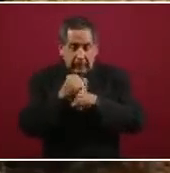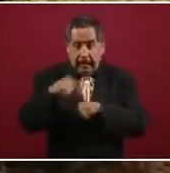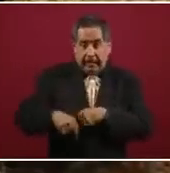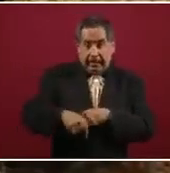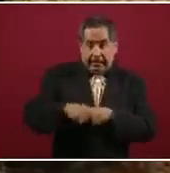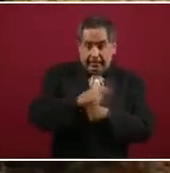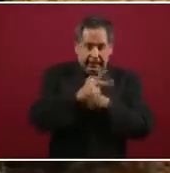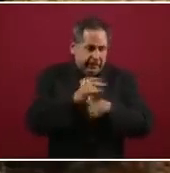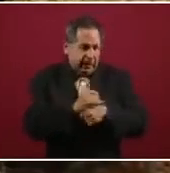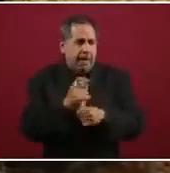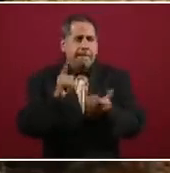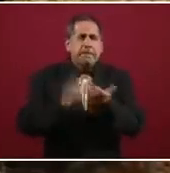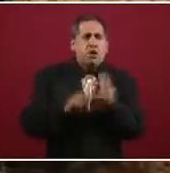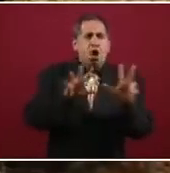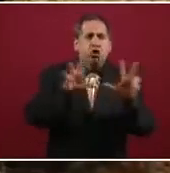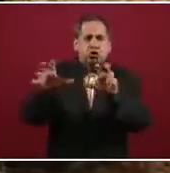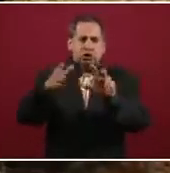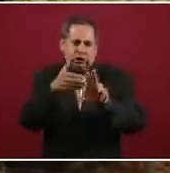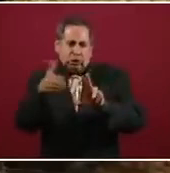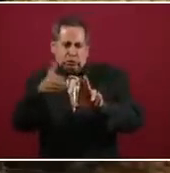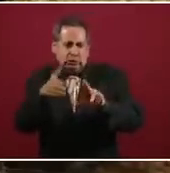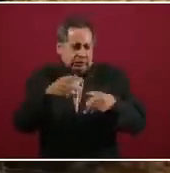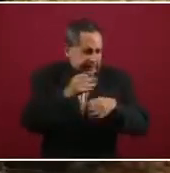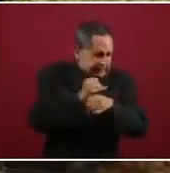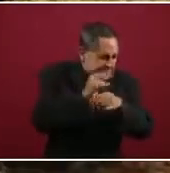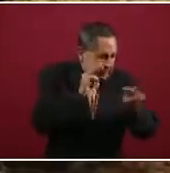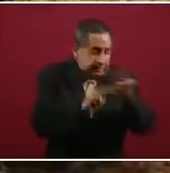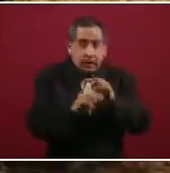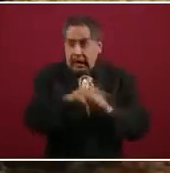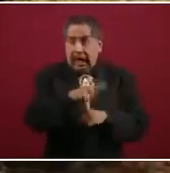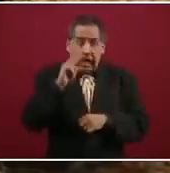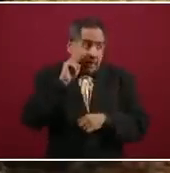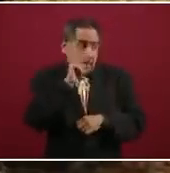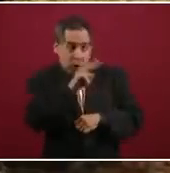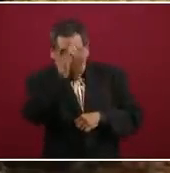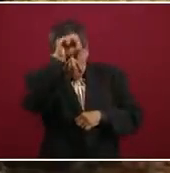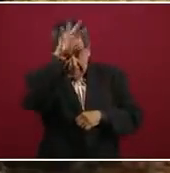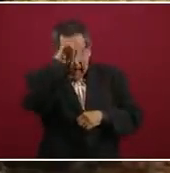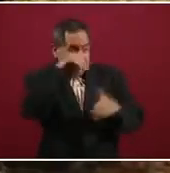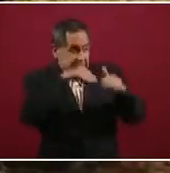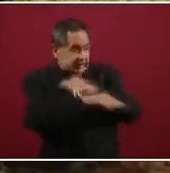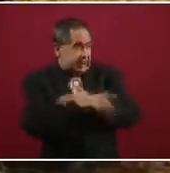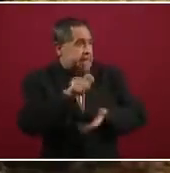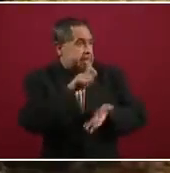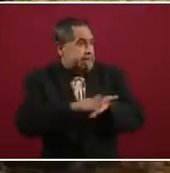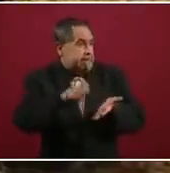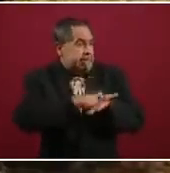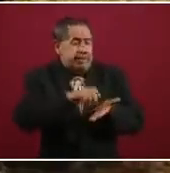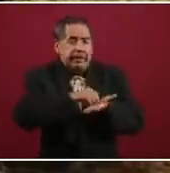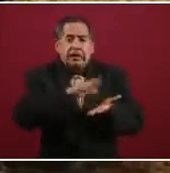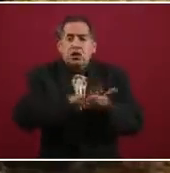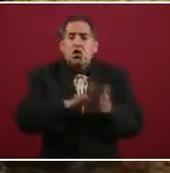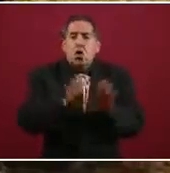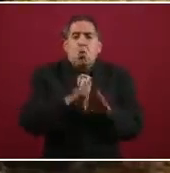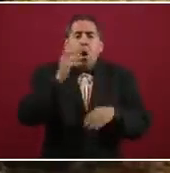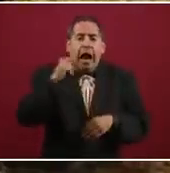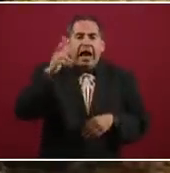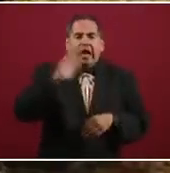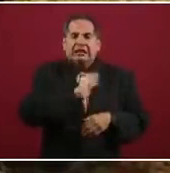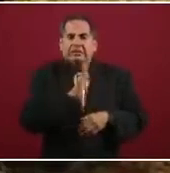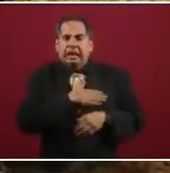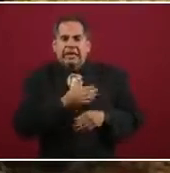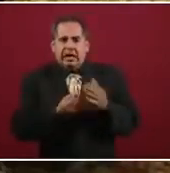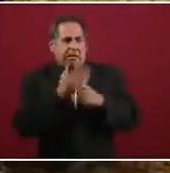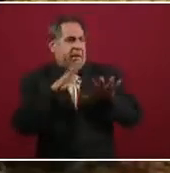principios del siglo XIX. Él, cuando pasó por las zonas mineras, hizo también una crónica de la época colonial y escribió, al referirse a la Nueva España,